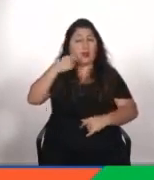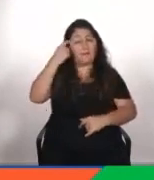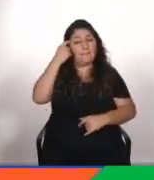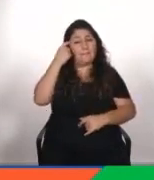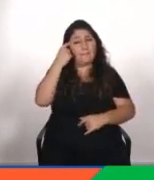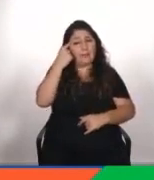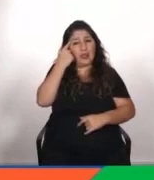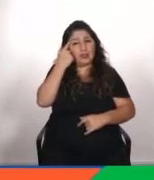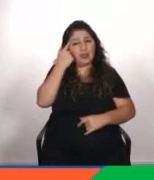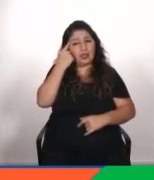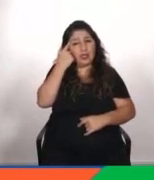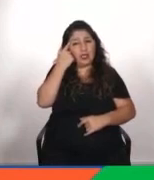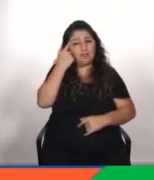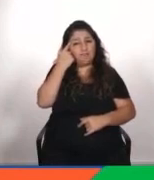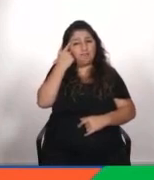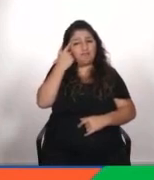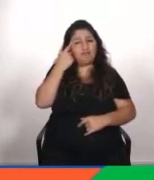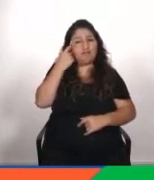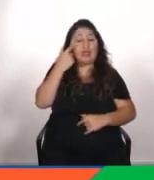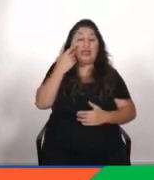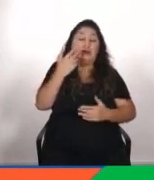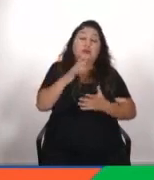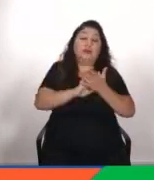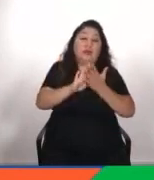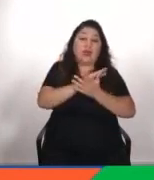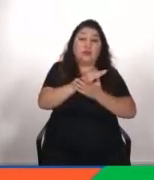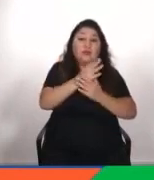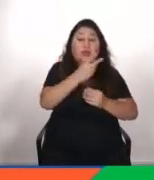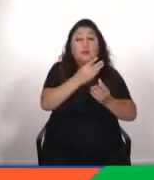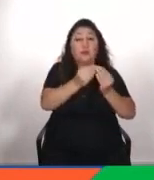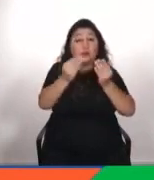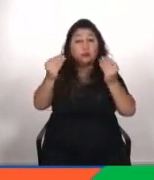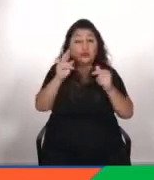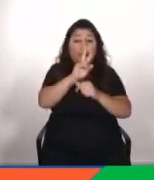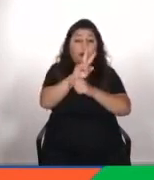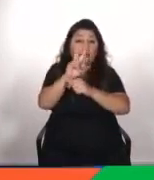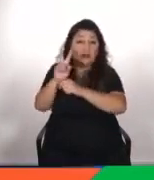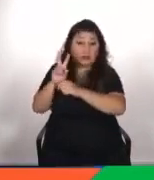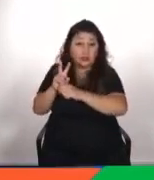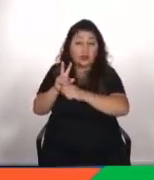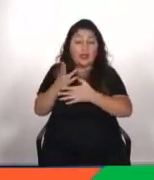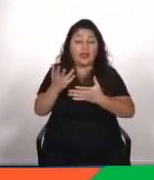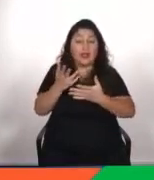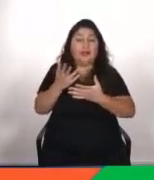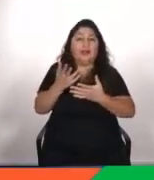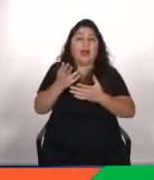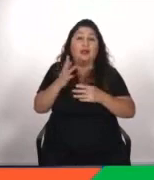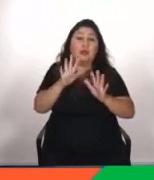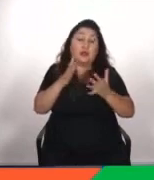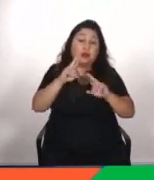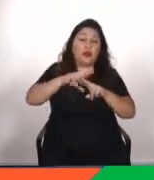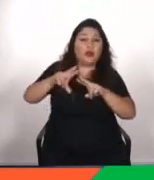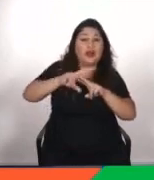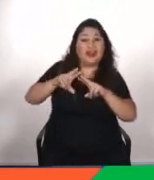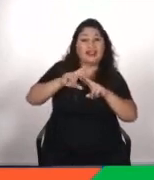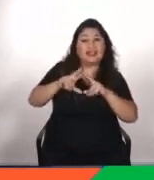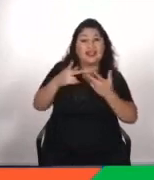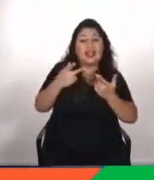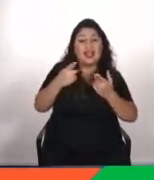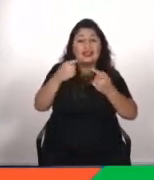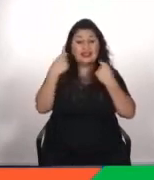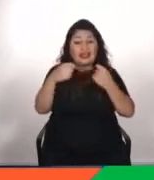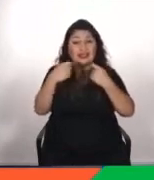para la enseñanza de las matemáticas, y muchos profesores, muchas profesoras lo están haciendo así, es tratar de darle a la matemática un sentido,